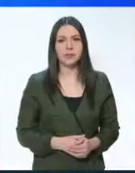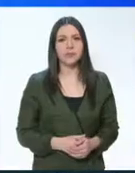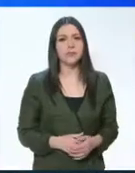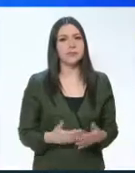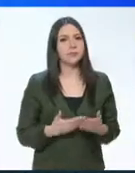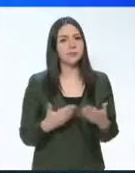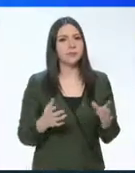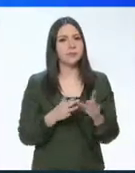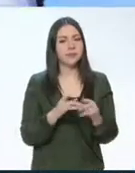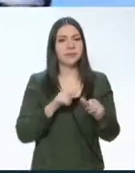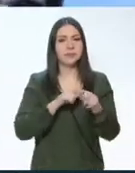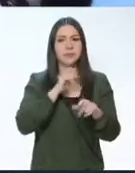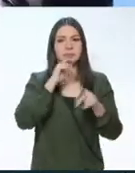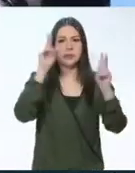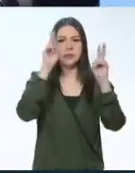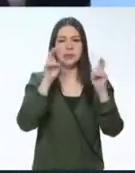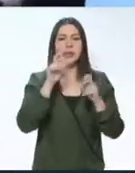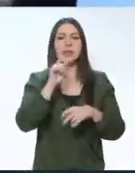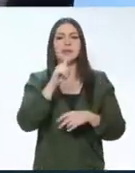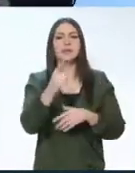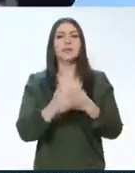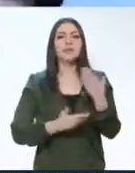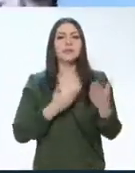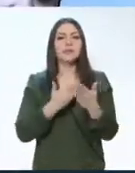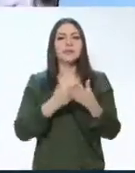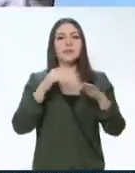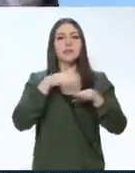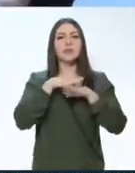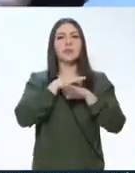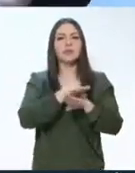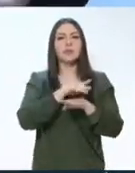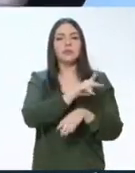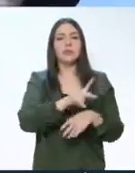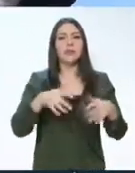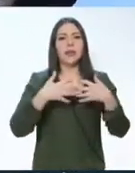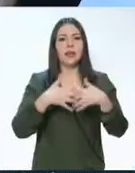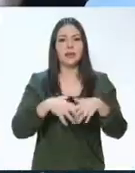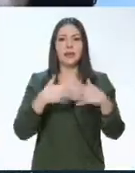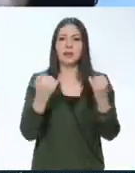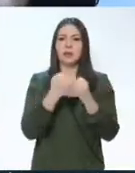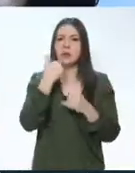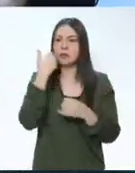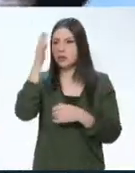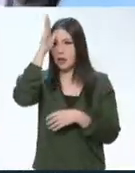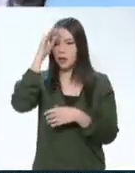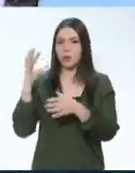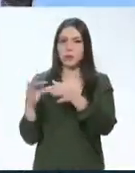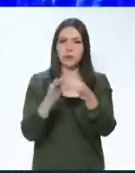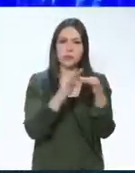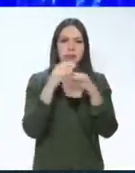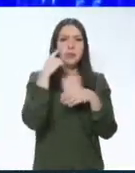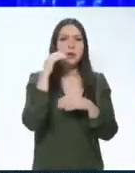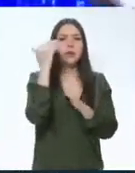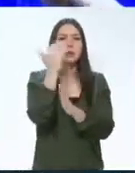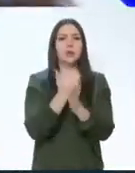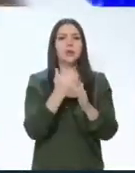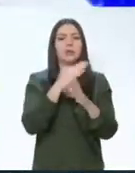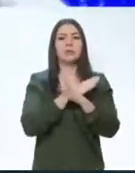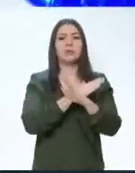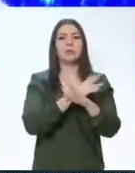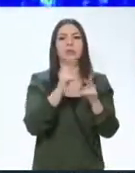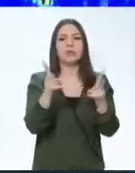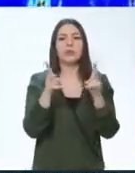Continuamos hablando de este tema y fíjese que la iniciativa privada pues también se une a la lucha contra el robo de combustibles con una propuesta pues innovadora que integra